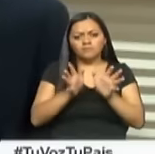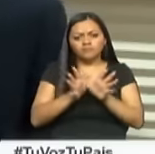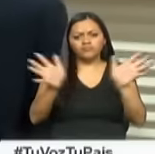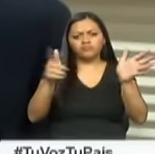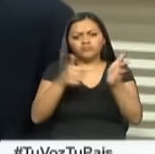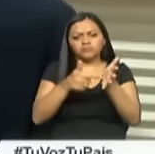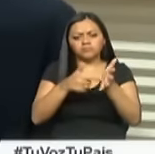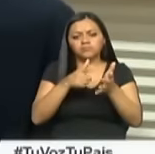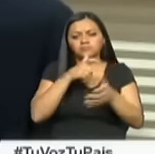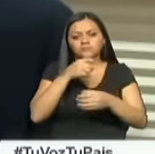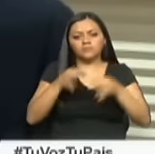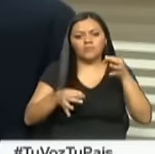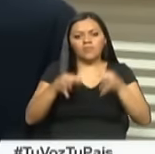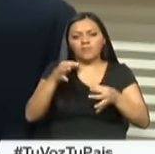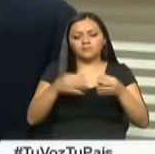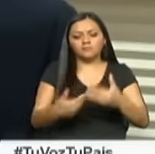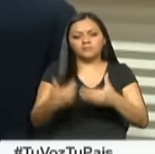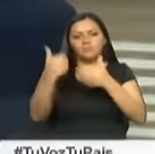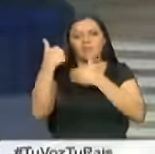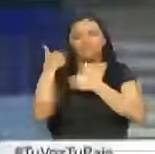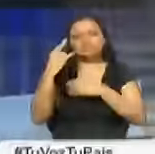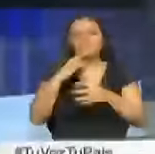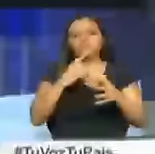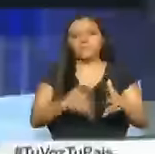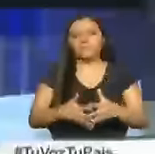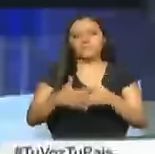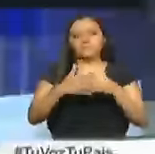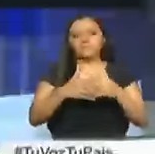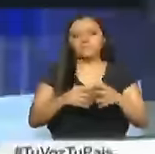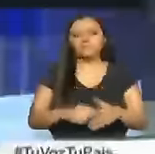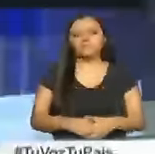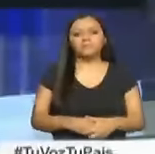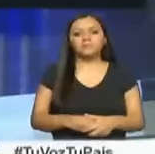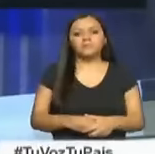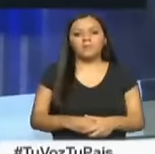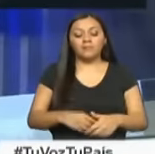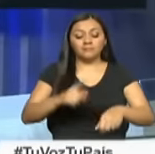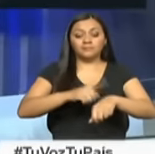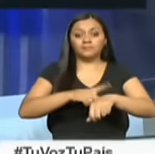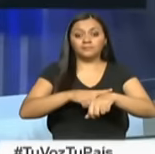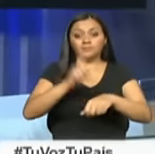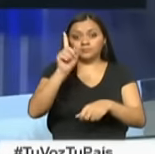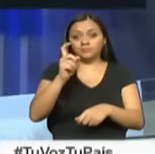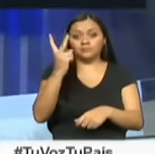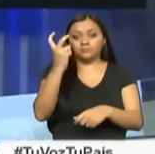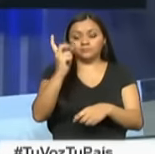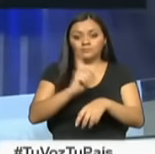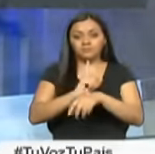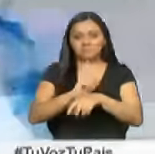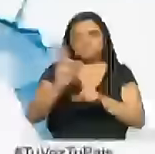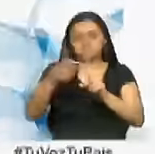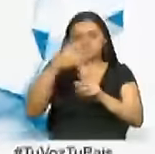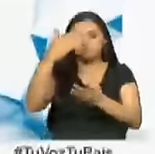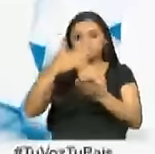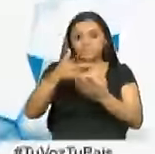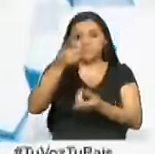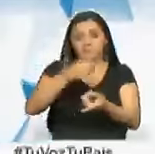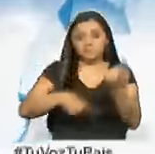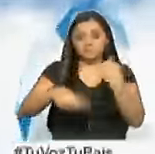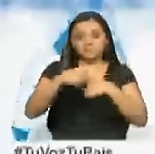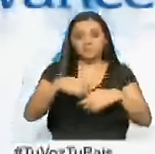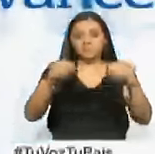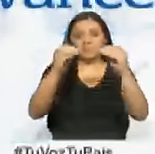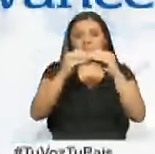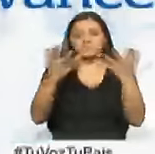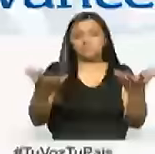el Departamento de Justicia de los Estados Unidos. 13:12, momento de hacer nuestra primera pausa, pero cuando